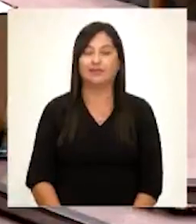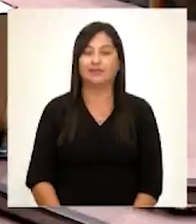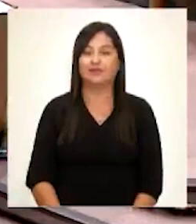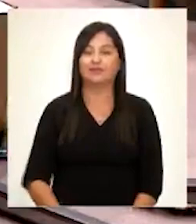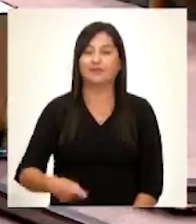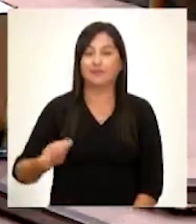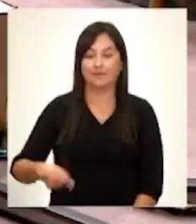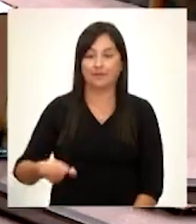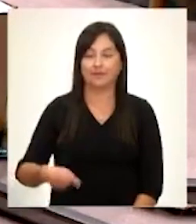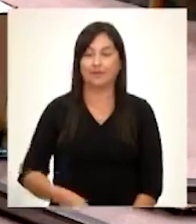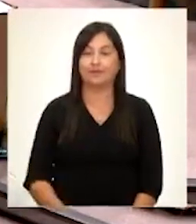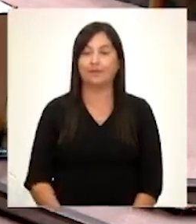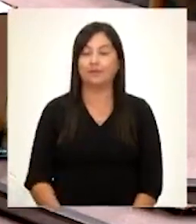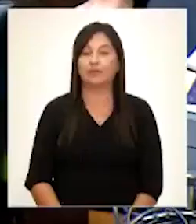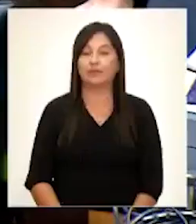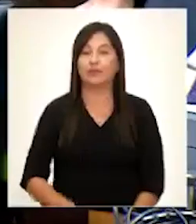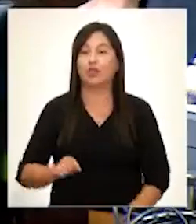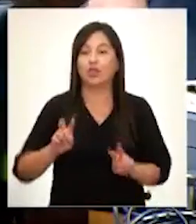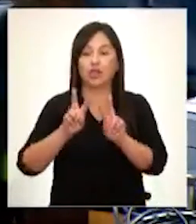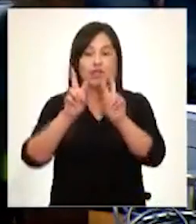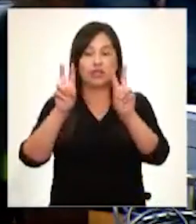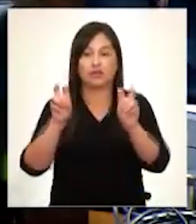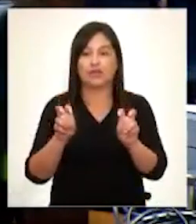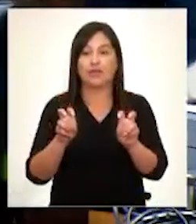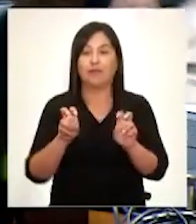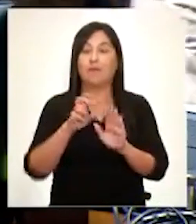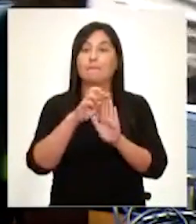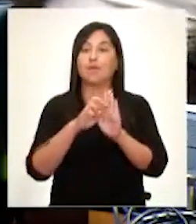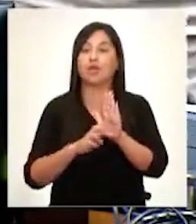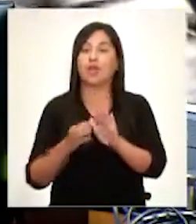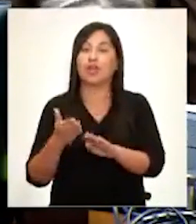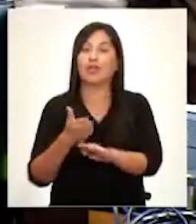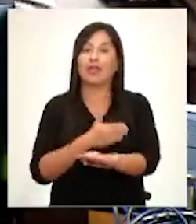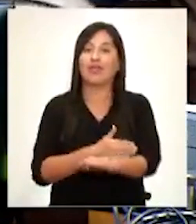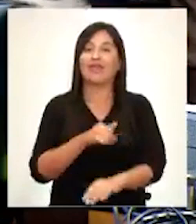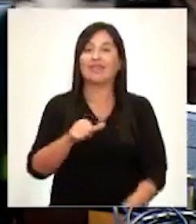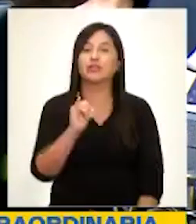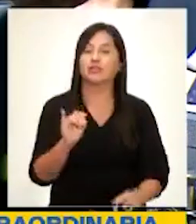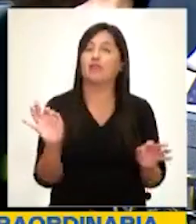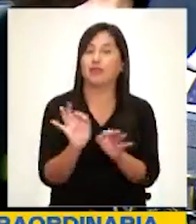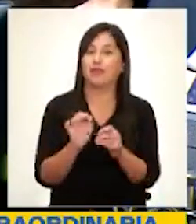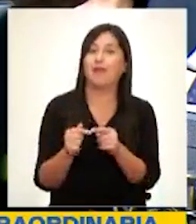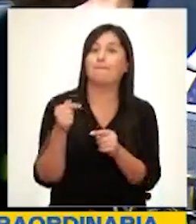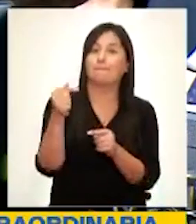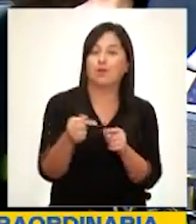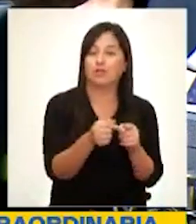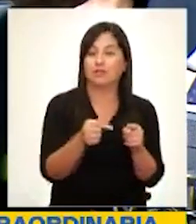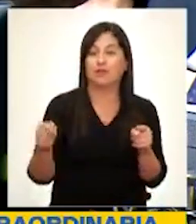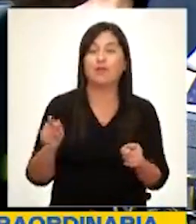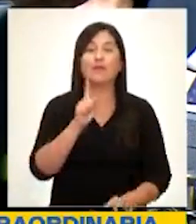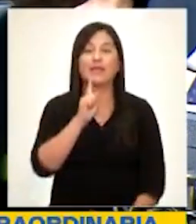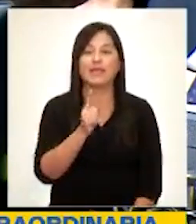al total de los ingresos mensuales de la persona sin considerar un crédito hipotecario y 70 veces superior si se cuenta